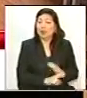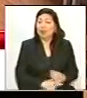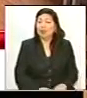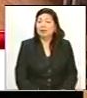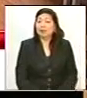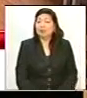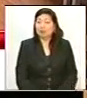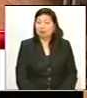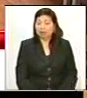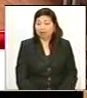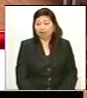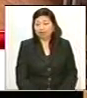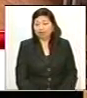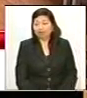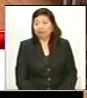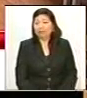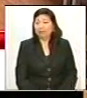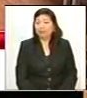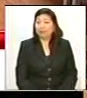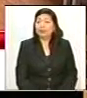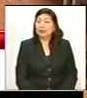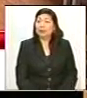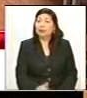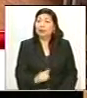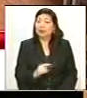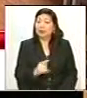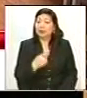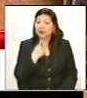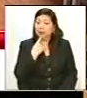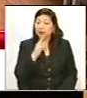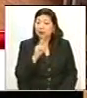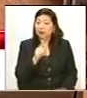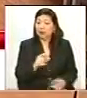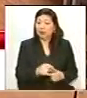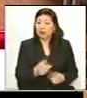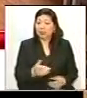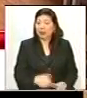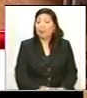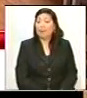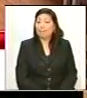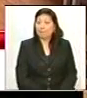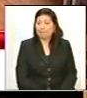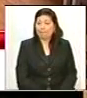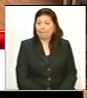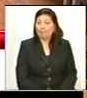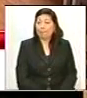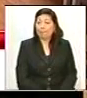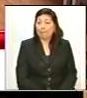¿no? El congresista Yuyes tiene uso de la palabra. Luego el congresista...